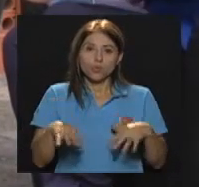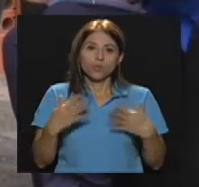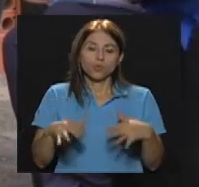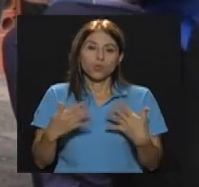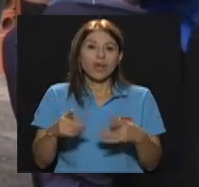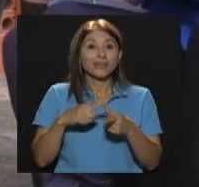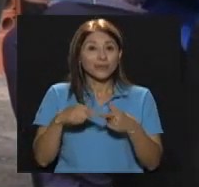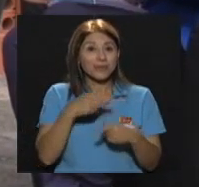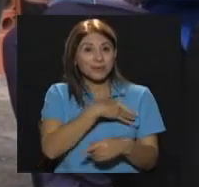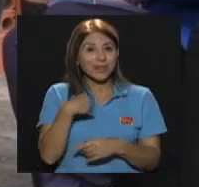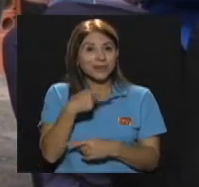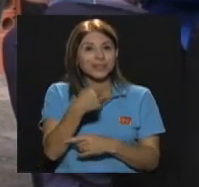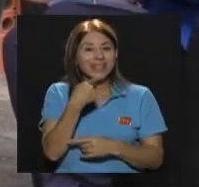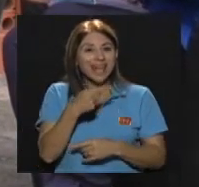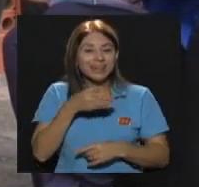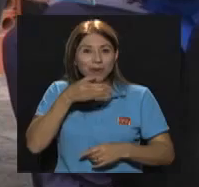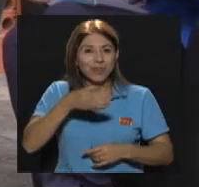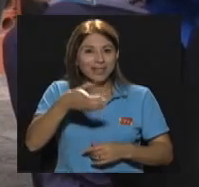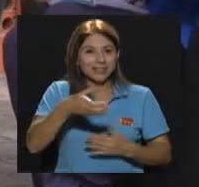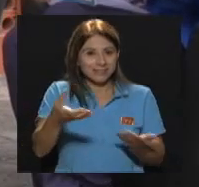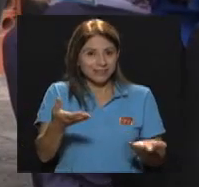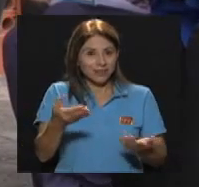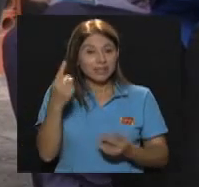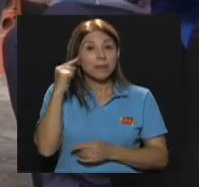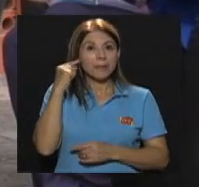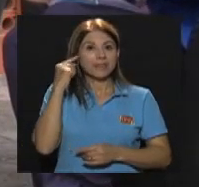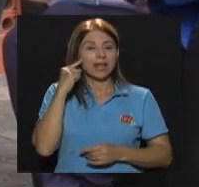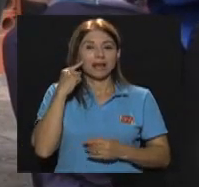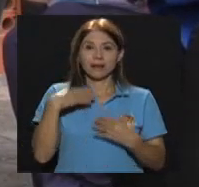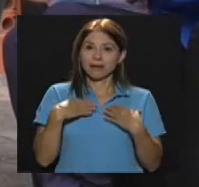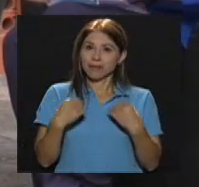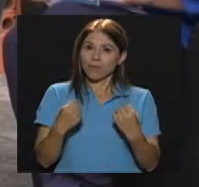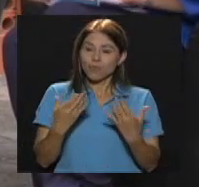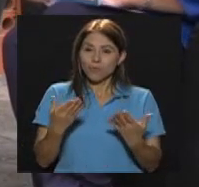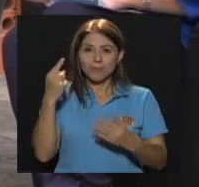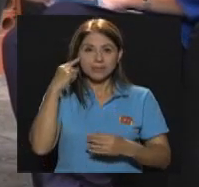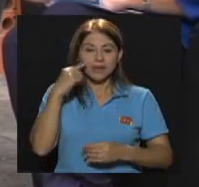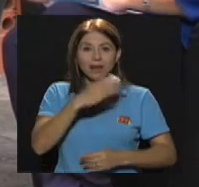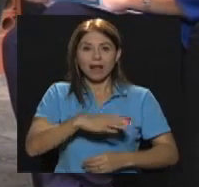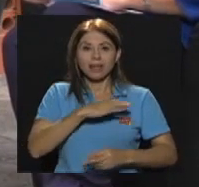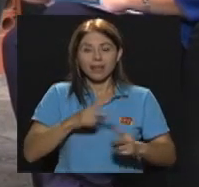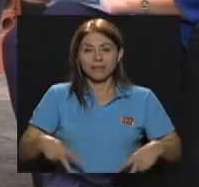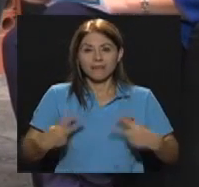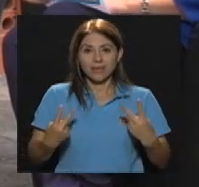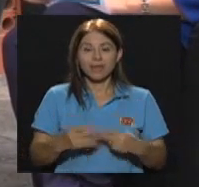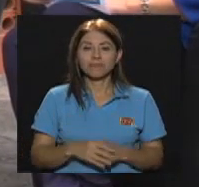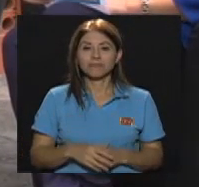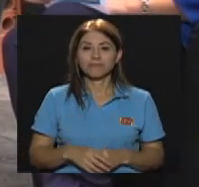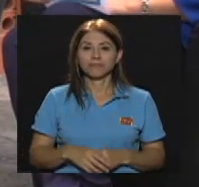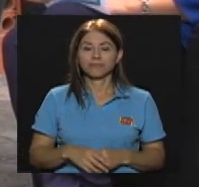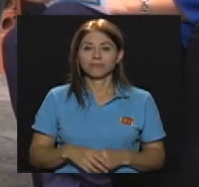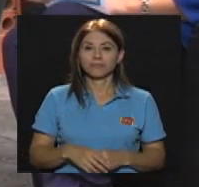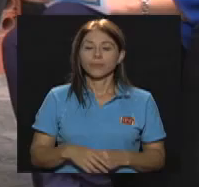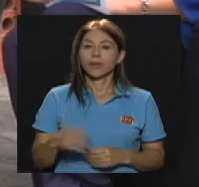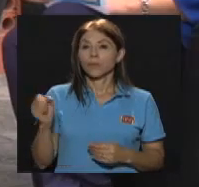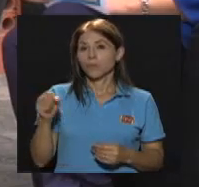pues que usted nos dé recomendaciones porque también hay que pensar en nuestra salud y calidad de vida. Bueno, sí,